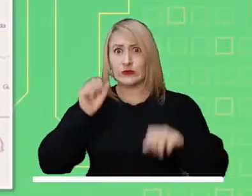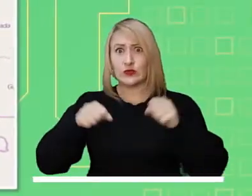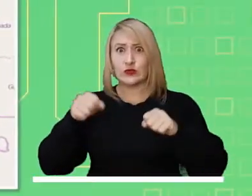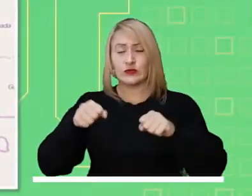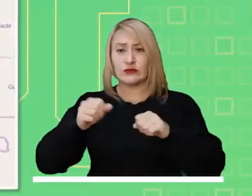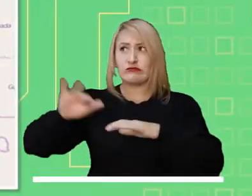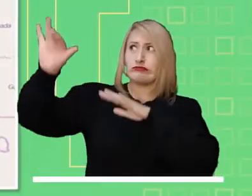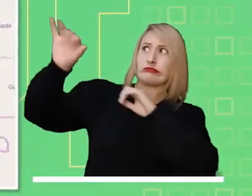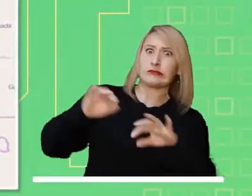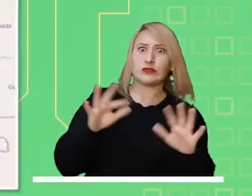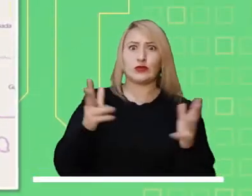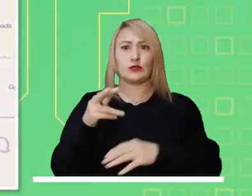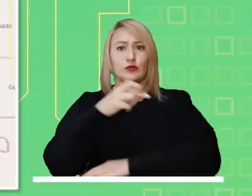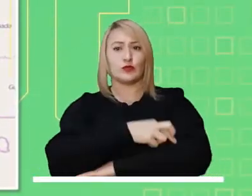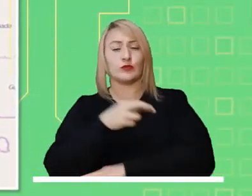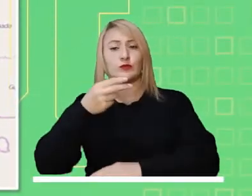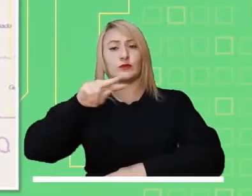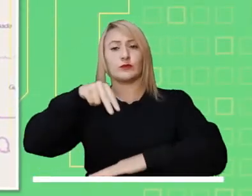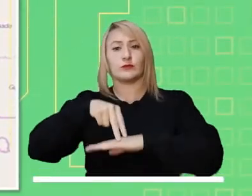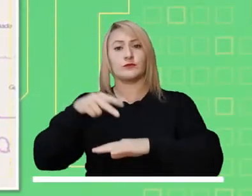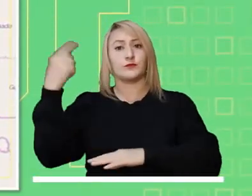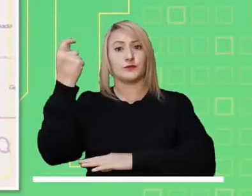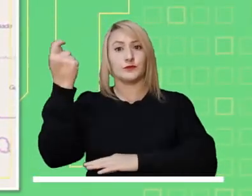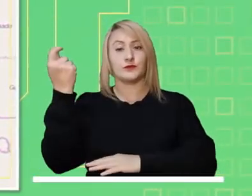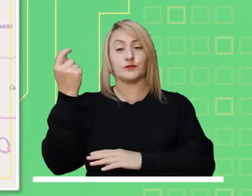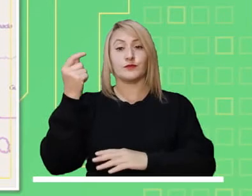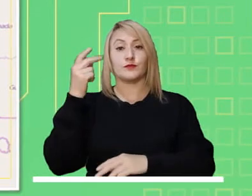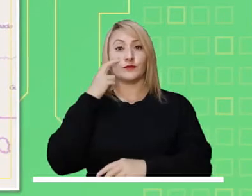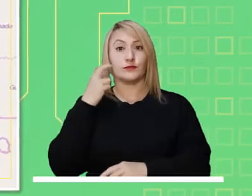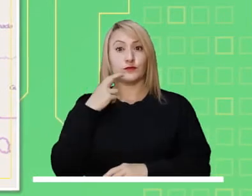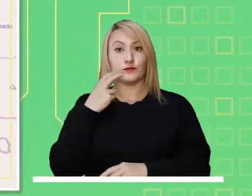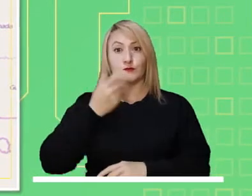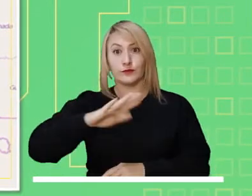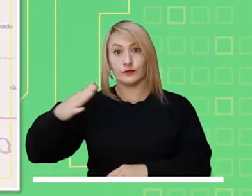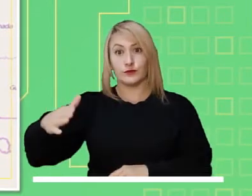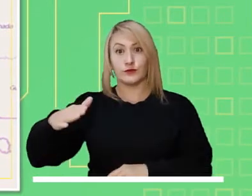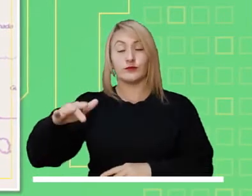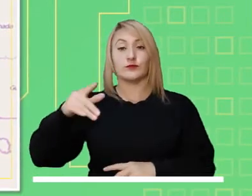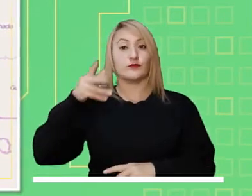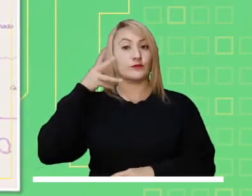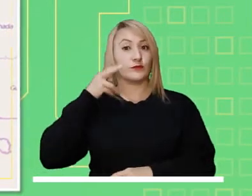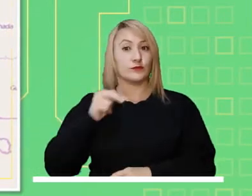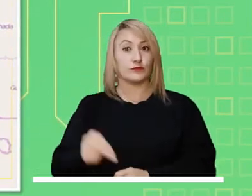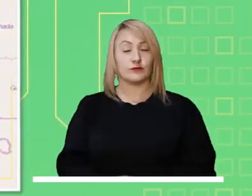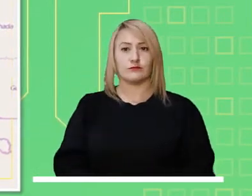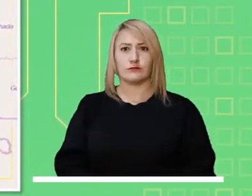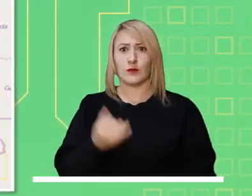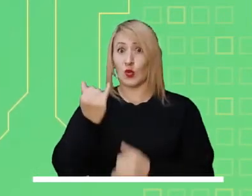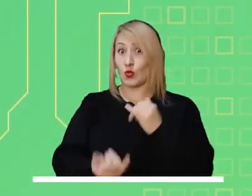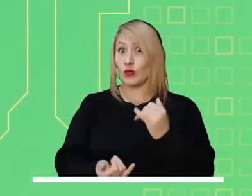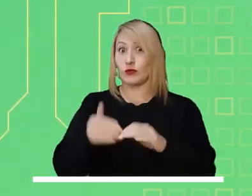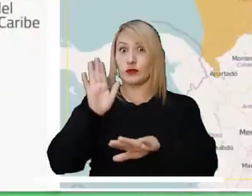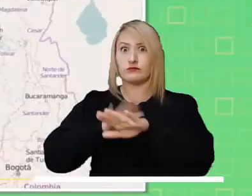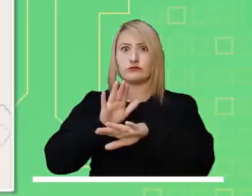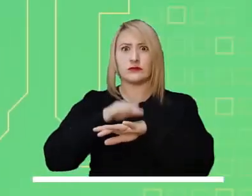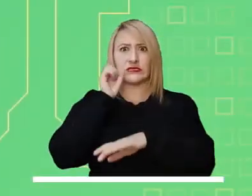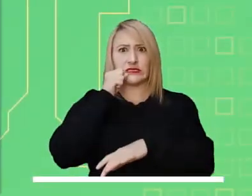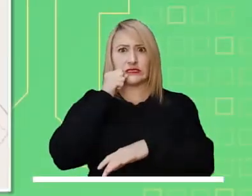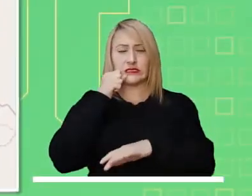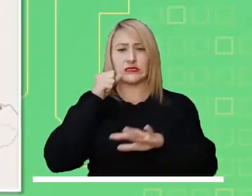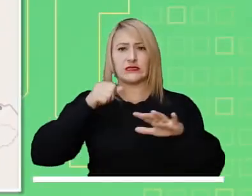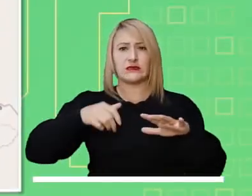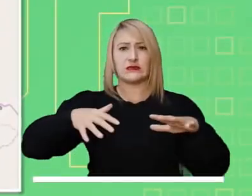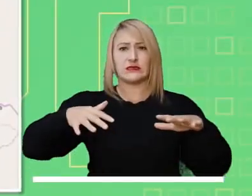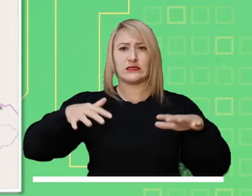boyacá y antioquia alerta roja por probables deslizamientos de tierra en putumayo nariño meta chocó antioquia el norte de